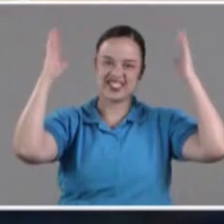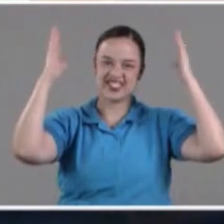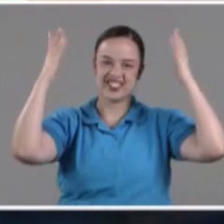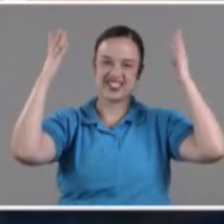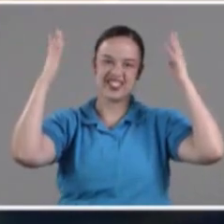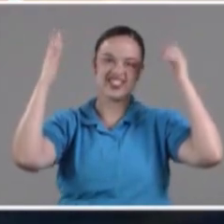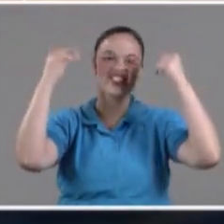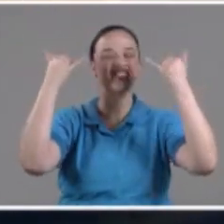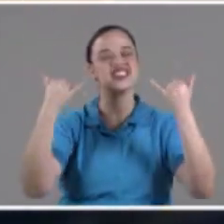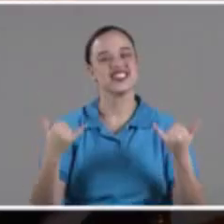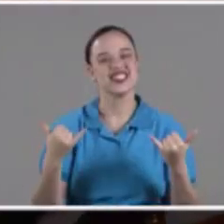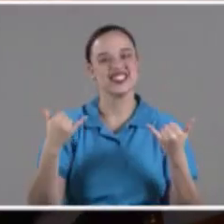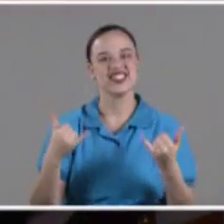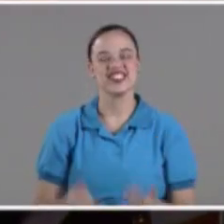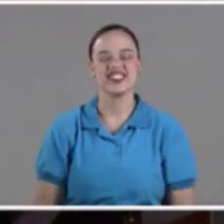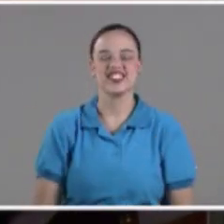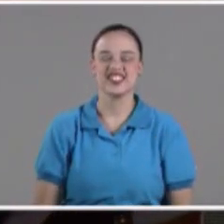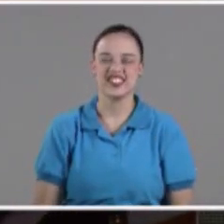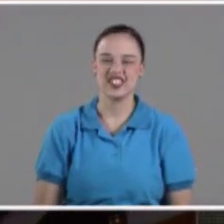ahora